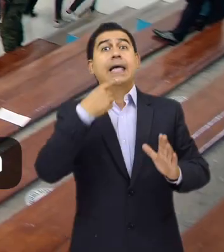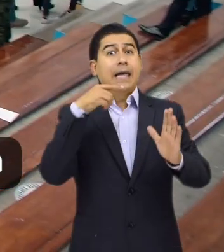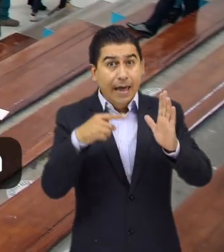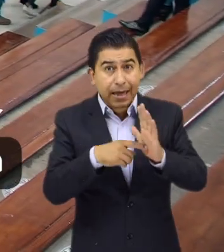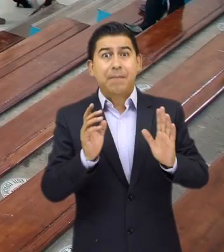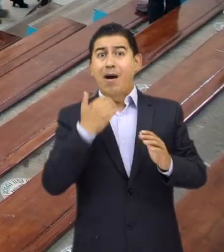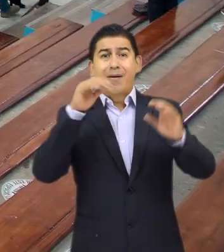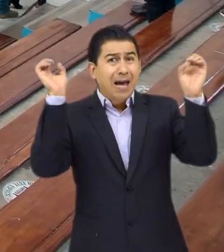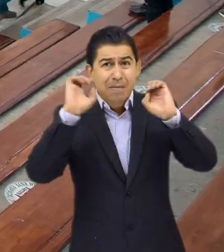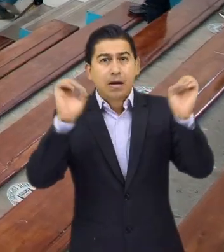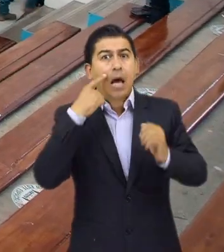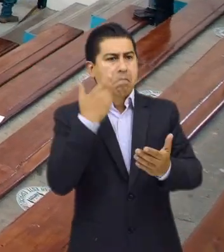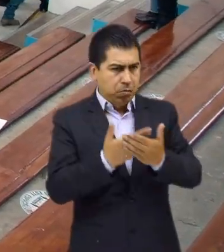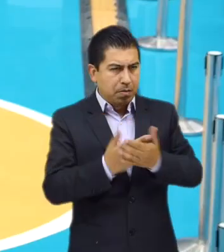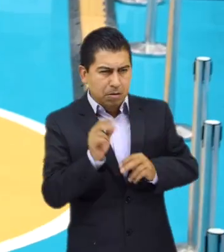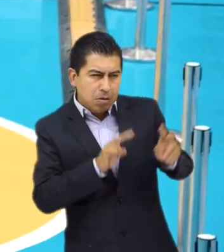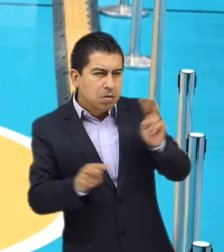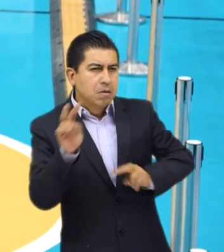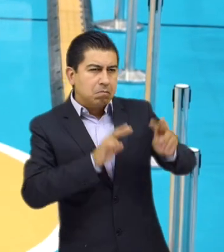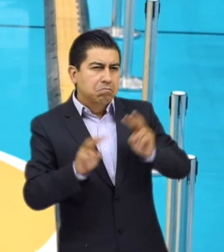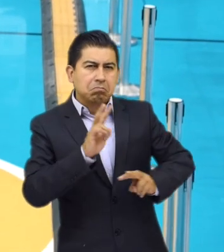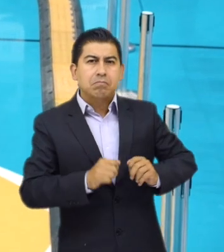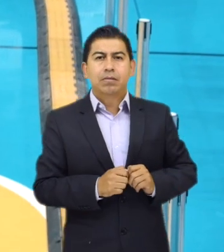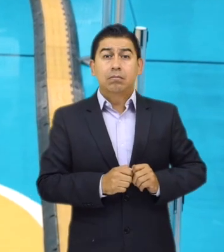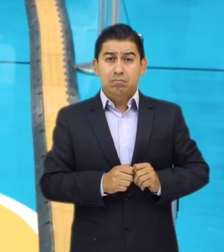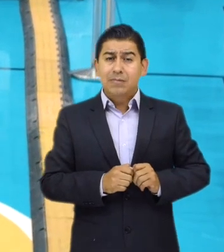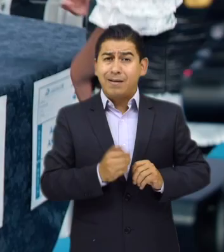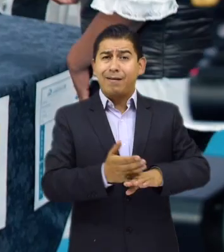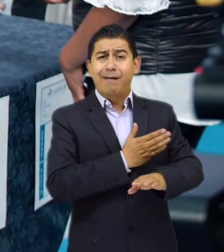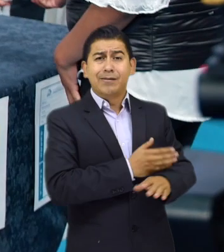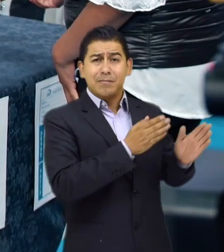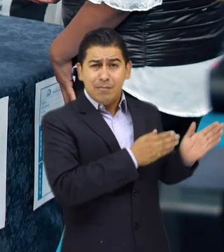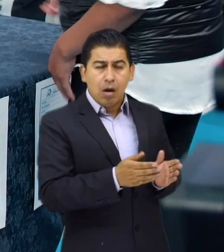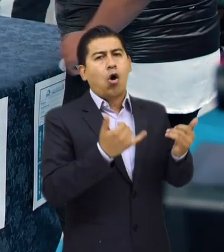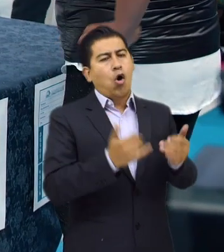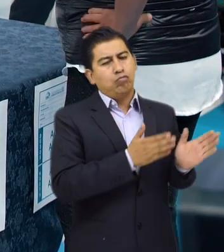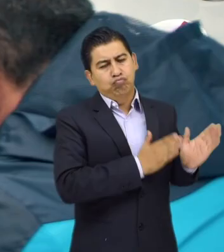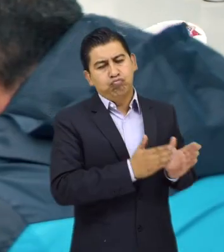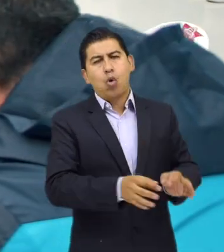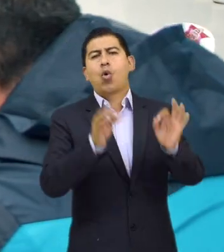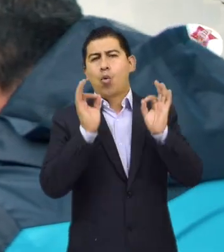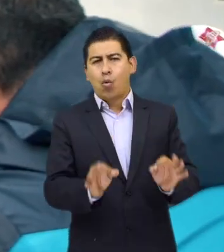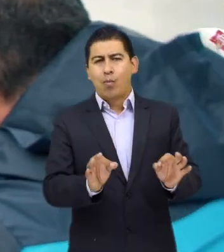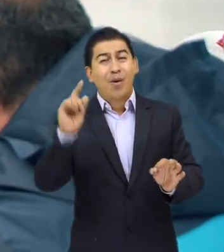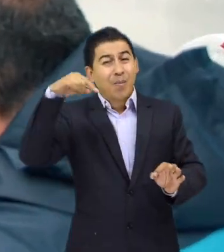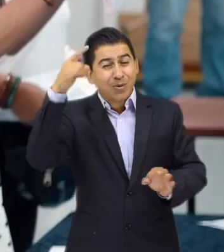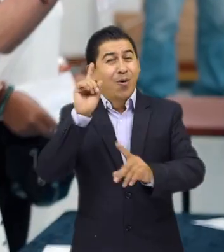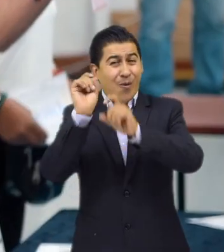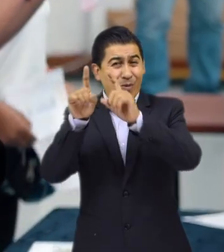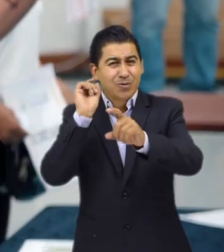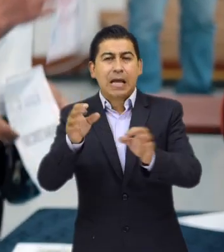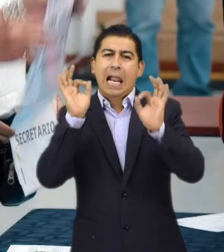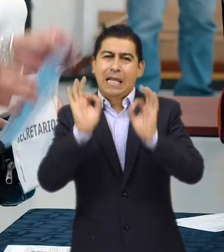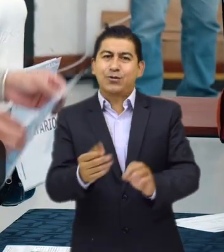la reacción inmediata de la mesa de seguridad frente a un evento adverso. Nos preparamos técnica y eficientemente